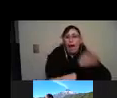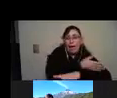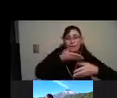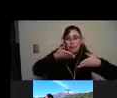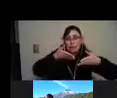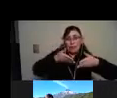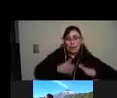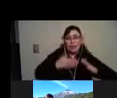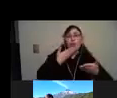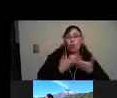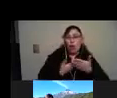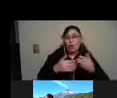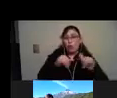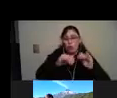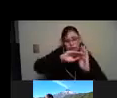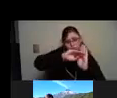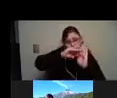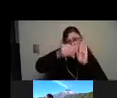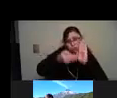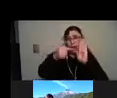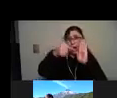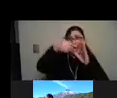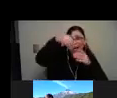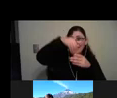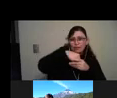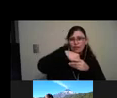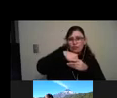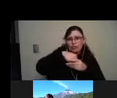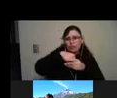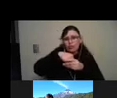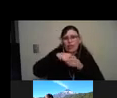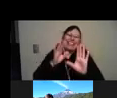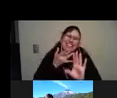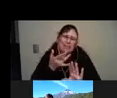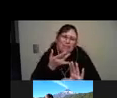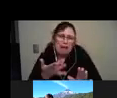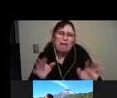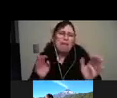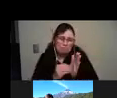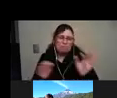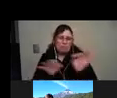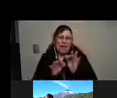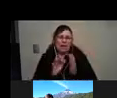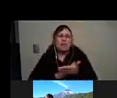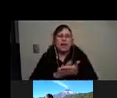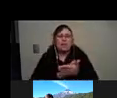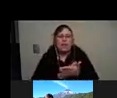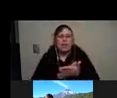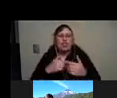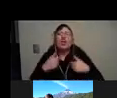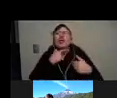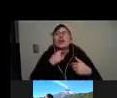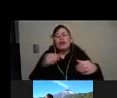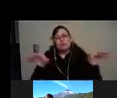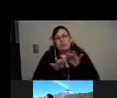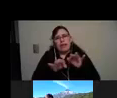la gestación, ¿ya? Se puede, perdón, voy a ser más simple todavía, ¿ya? Con esto les quiero explicar que